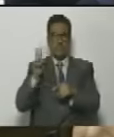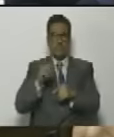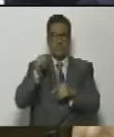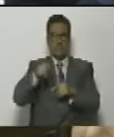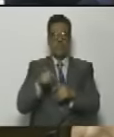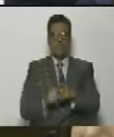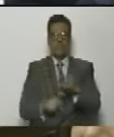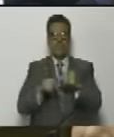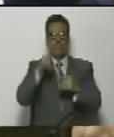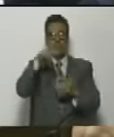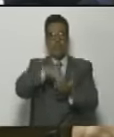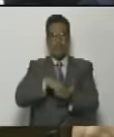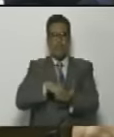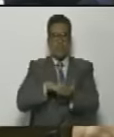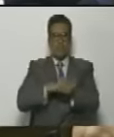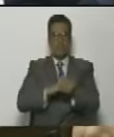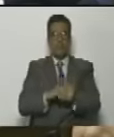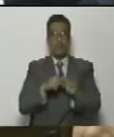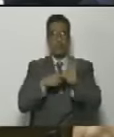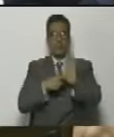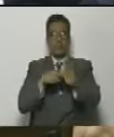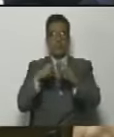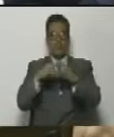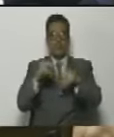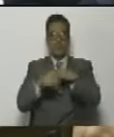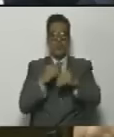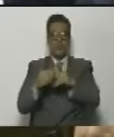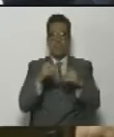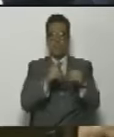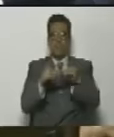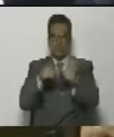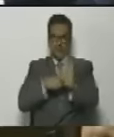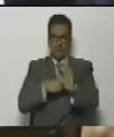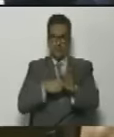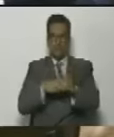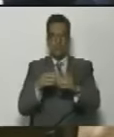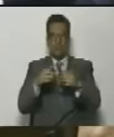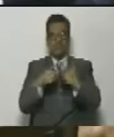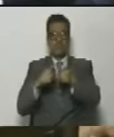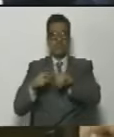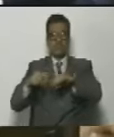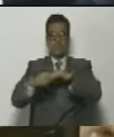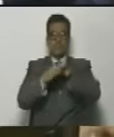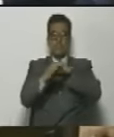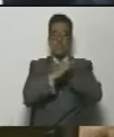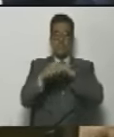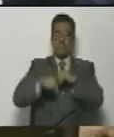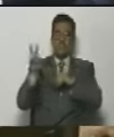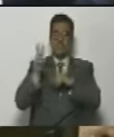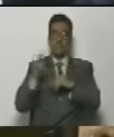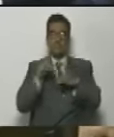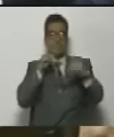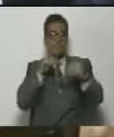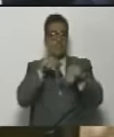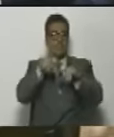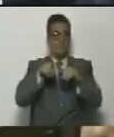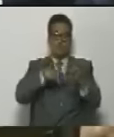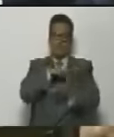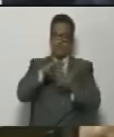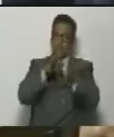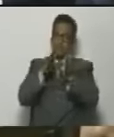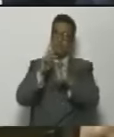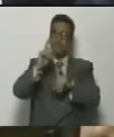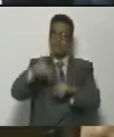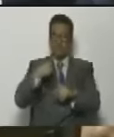donde más de 1,000 delegados y delegadas pusieron sus propuestas a disposición, delegados de todos los municipios de nuestro país, hablando de las problemáticas,